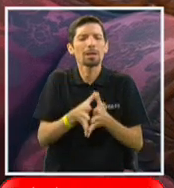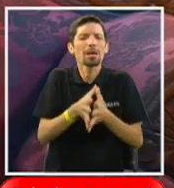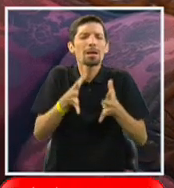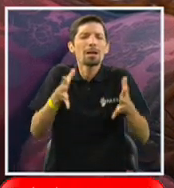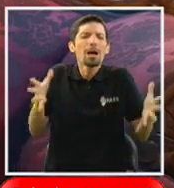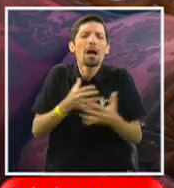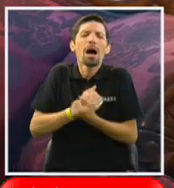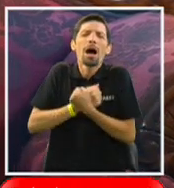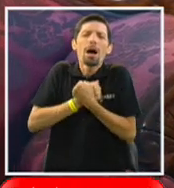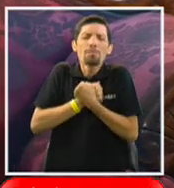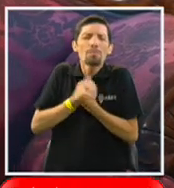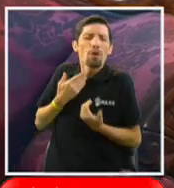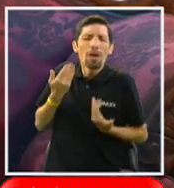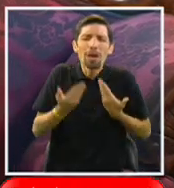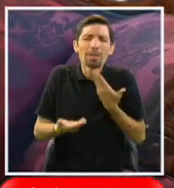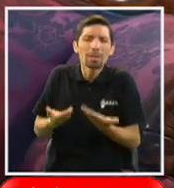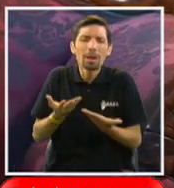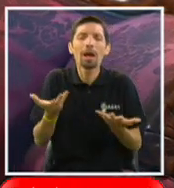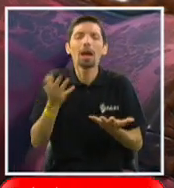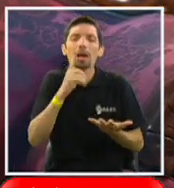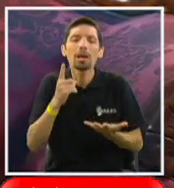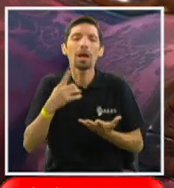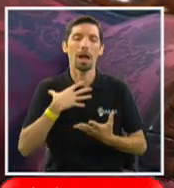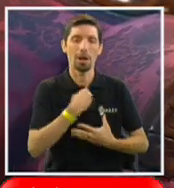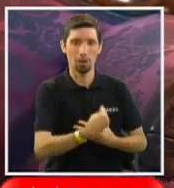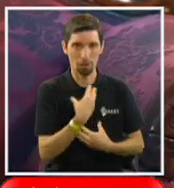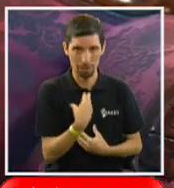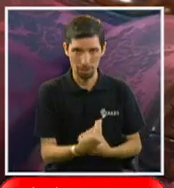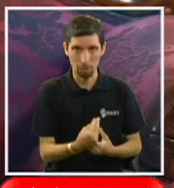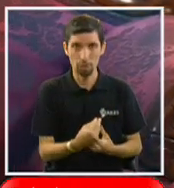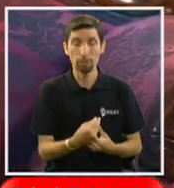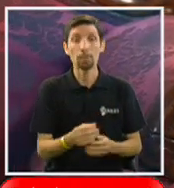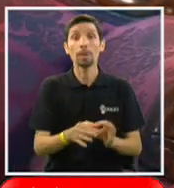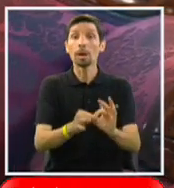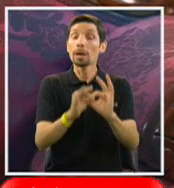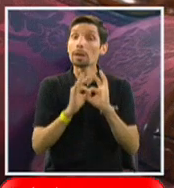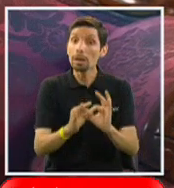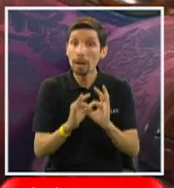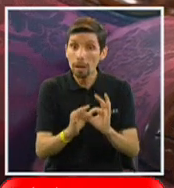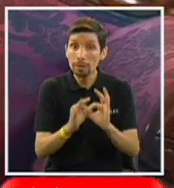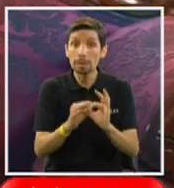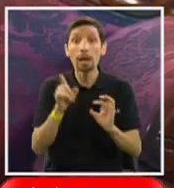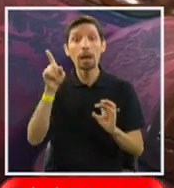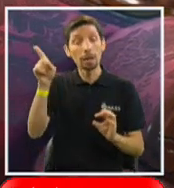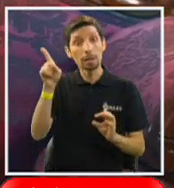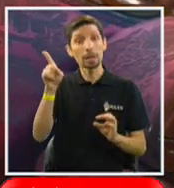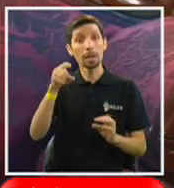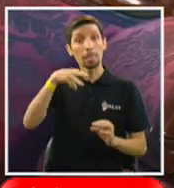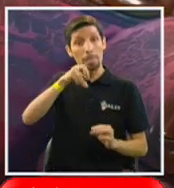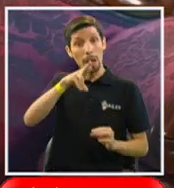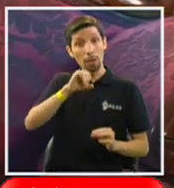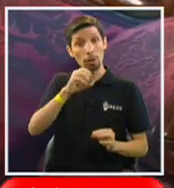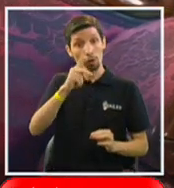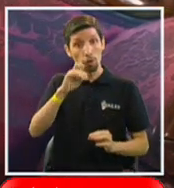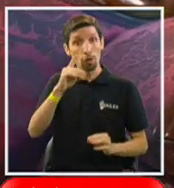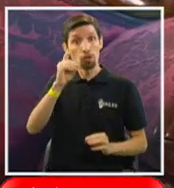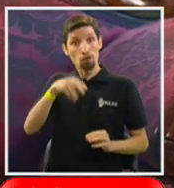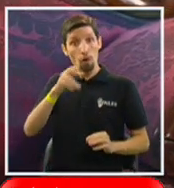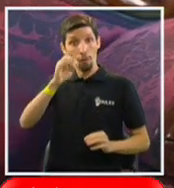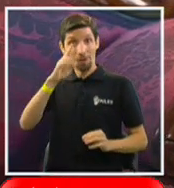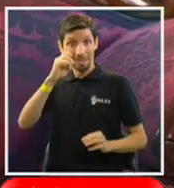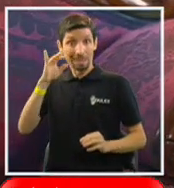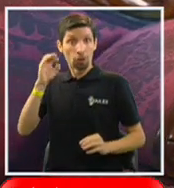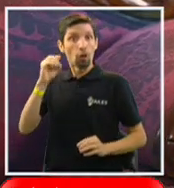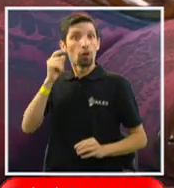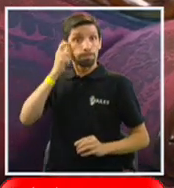y entrega con sus hijos agradecer a mario kreutzberger ya la teletón por